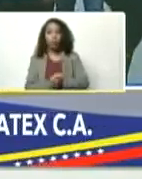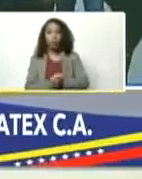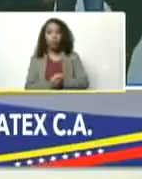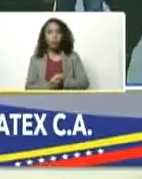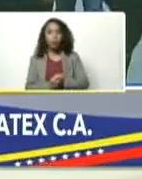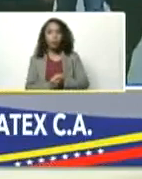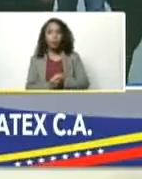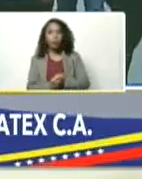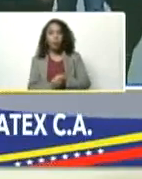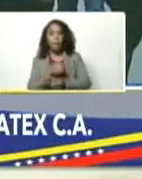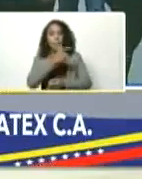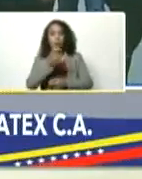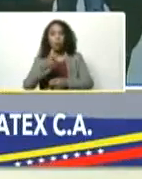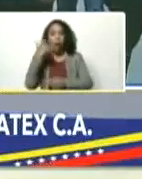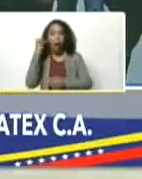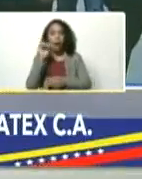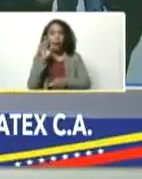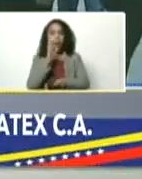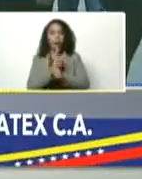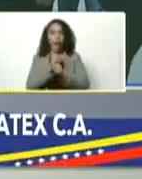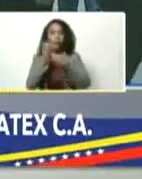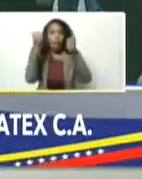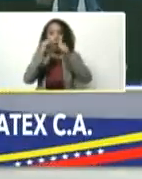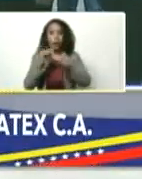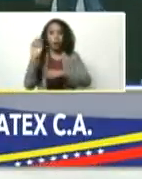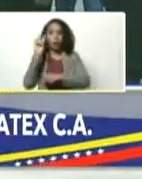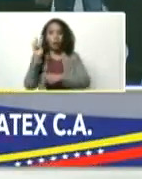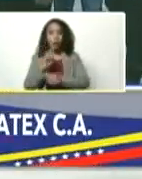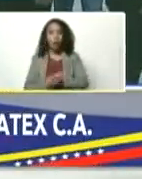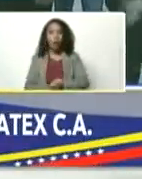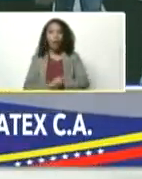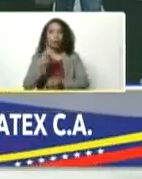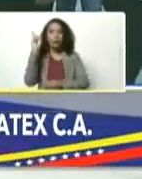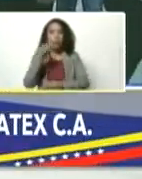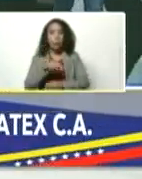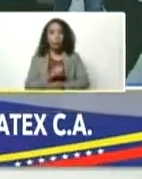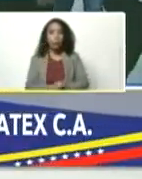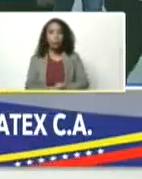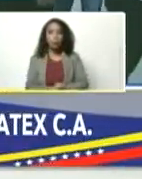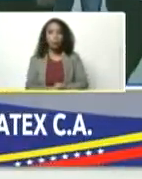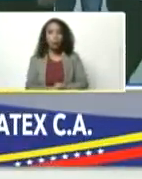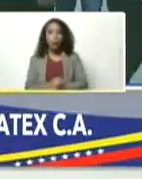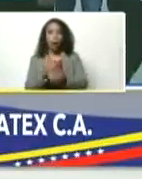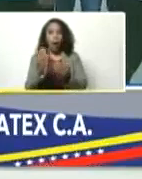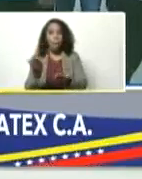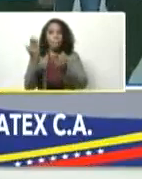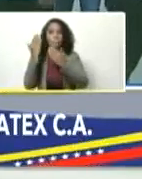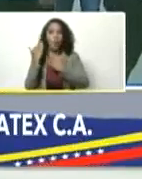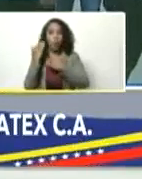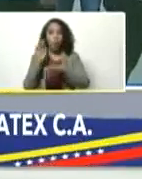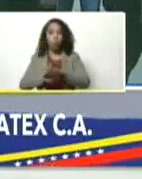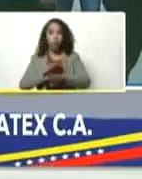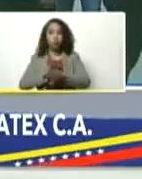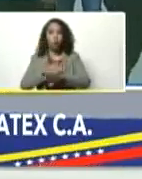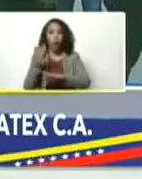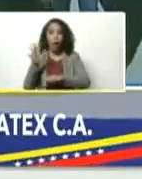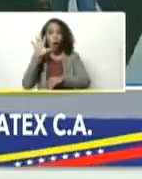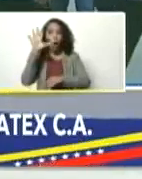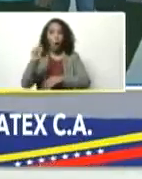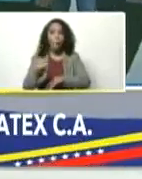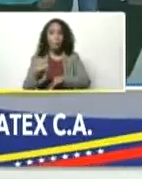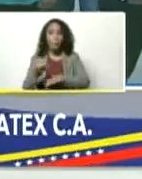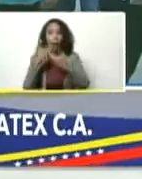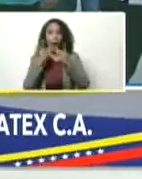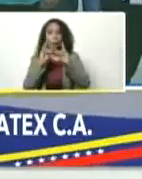De cliente tengo la Red de Arte de Venezuela, que también es un apoyo porque compran